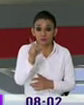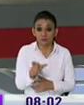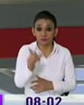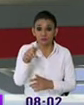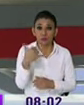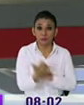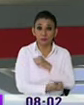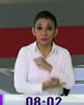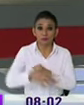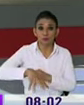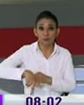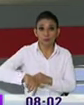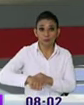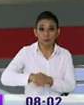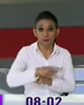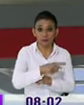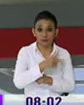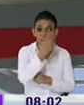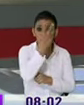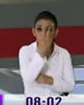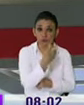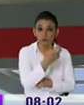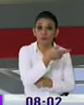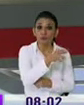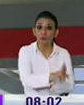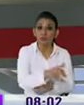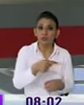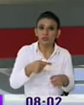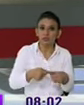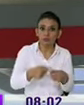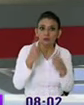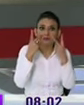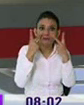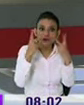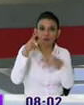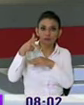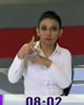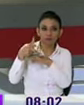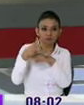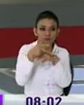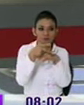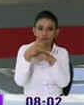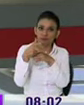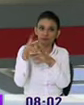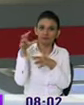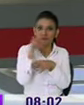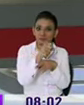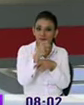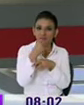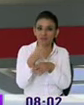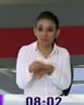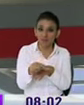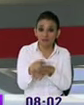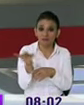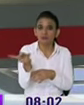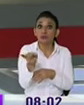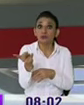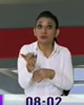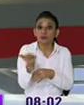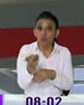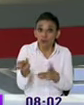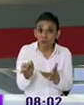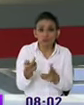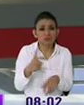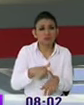robaron un hostal, este ubicado en el sur de Quito, fue registrado por las cámaras de seguridad. Los presuntos delincuentes tomaron el